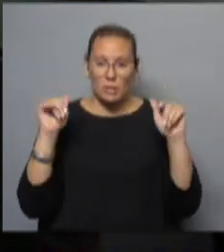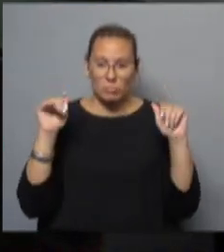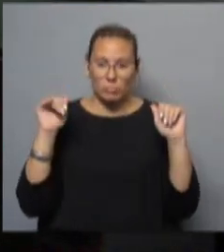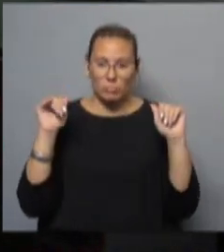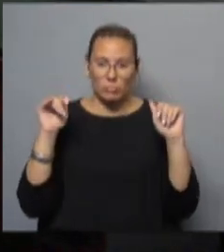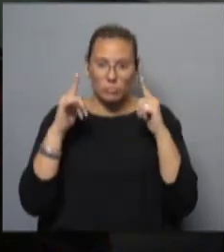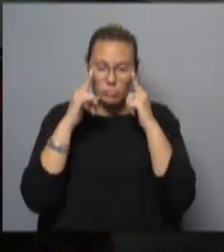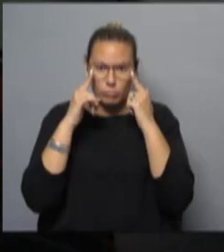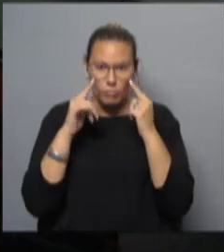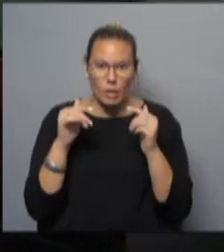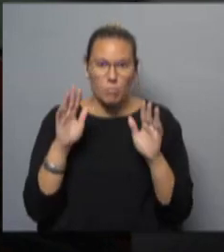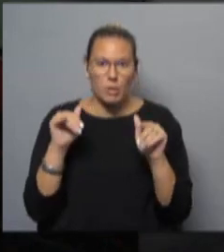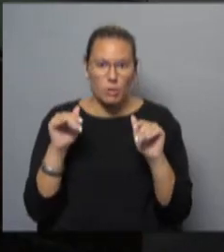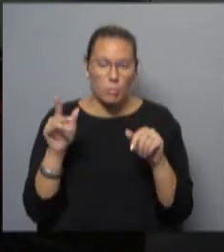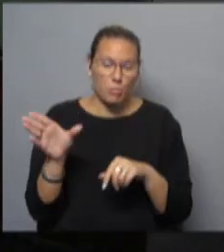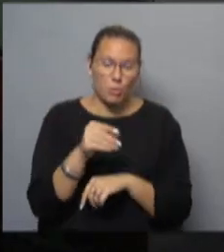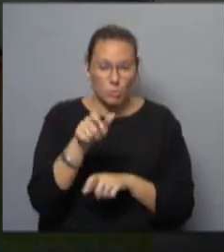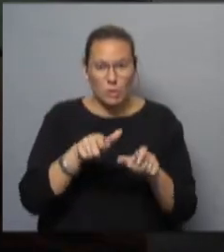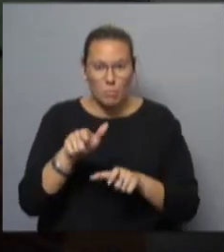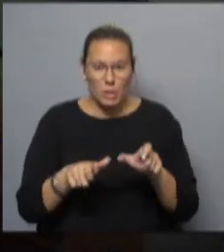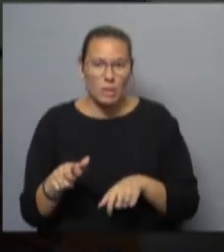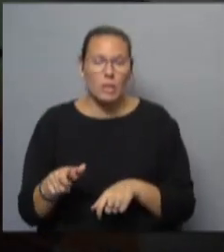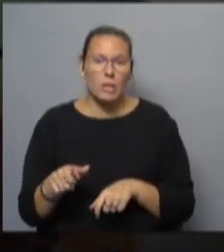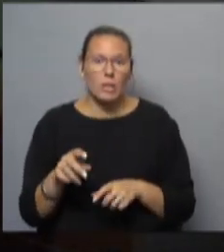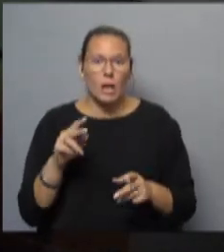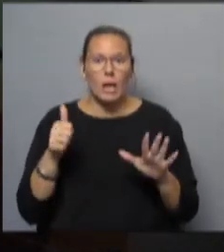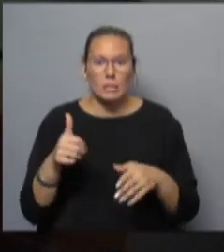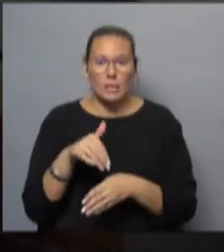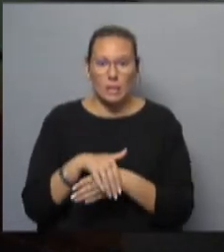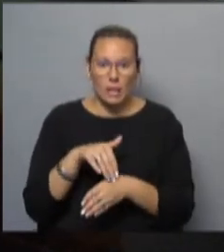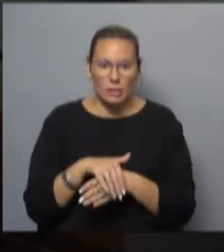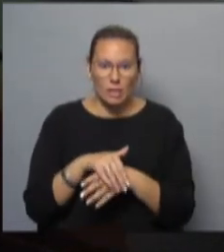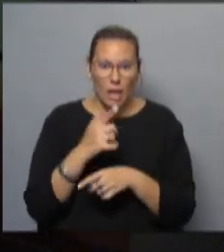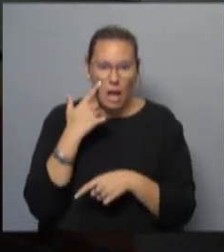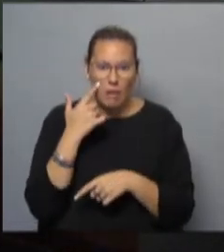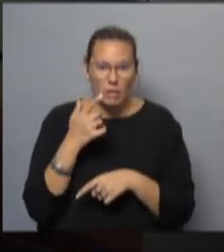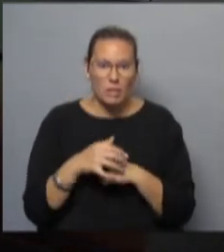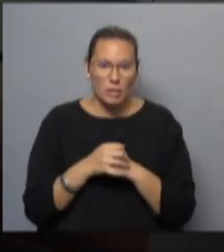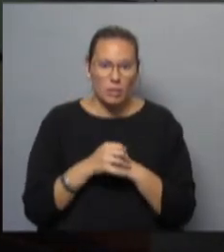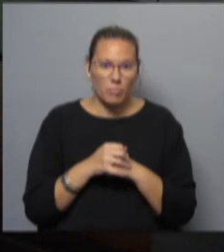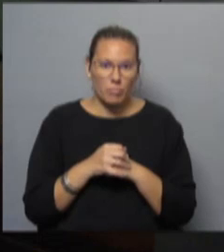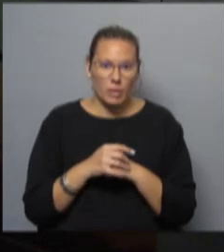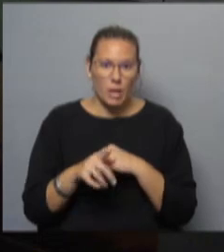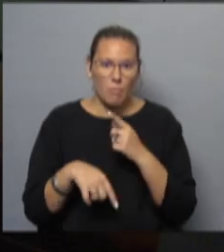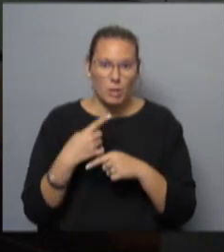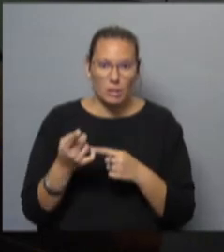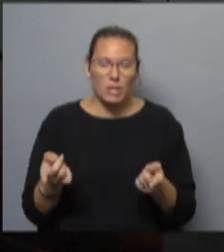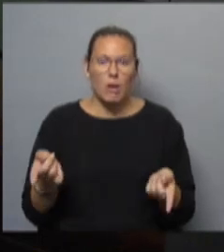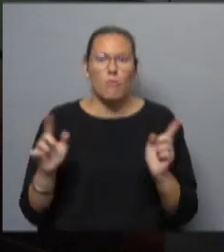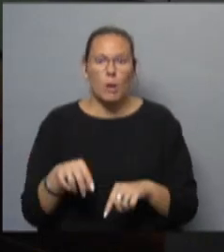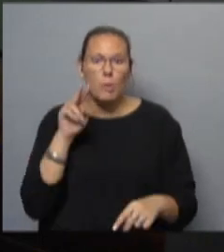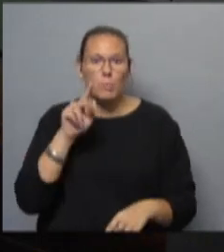y nos despedimos también a las 18 horas a ver gotas y mañana vuelve mire a